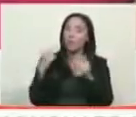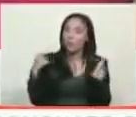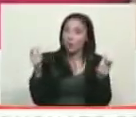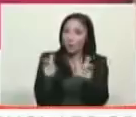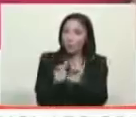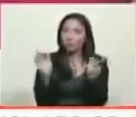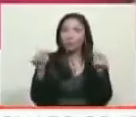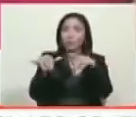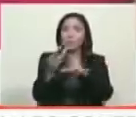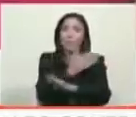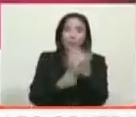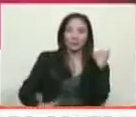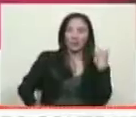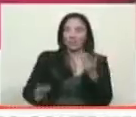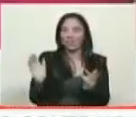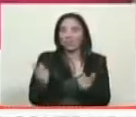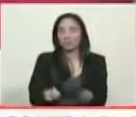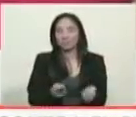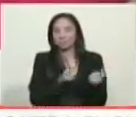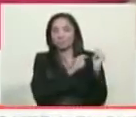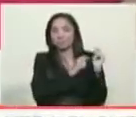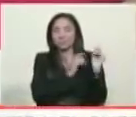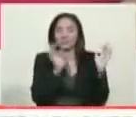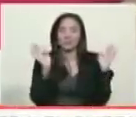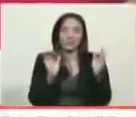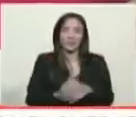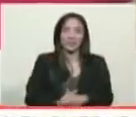designado, alterno, accidental,